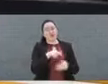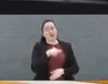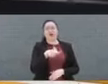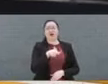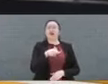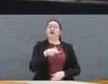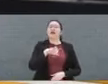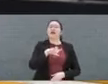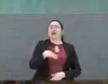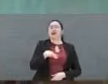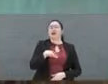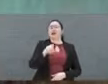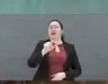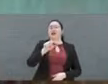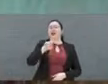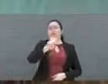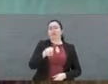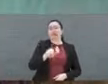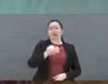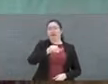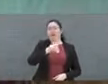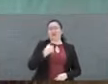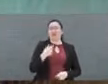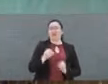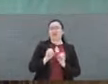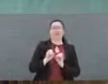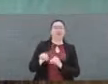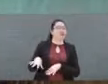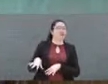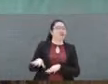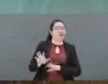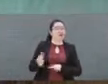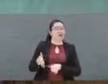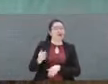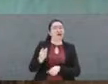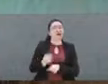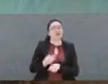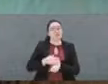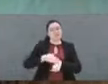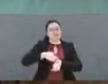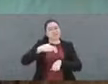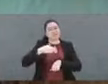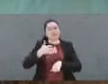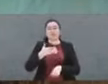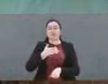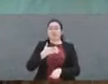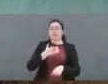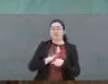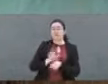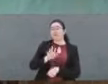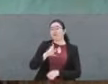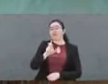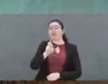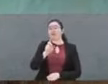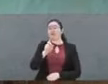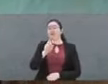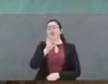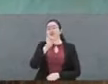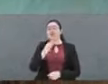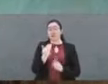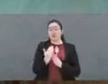desde hace muchísimo tiempo. Y fíjense, estamos recibiendo hoy cerca de 30% menos